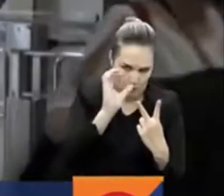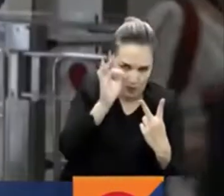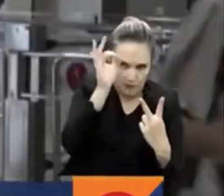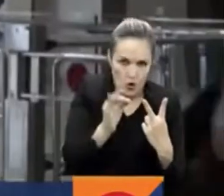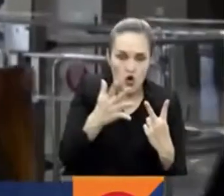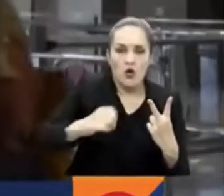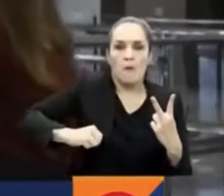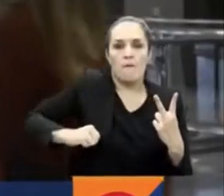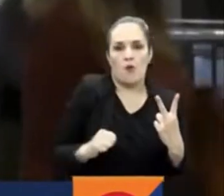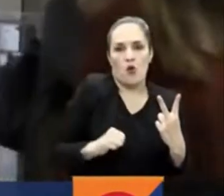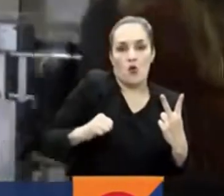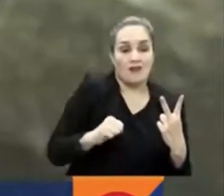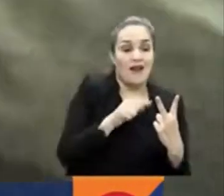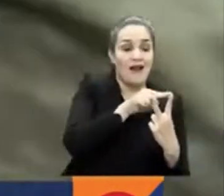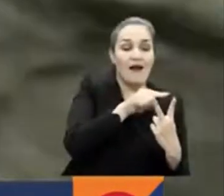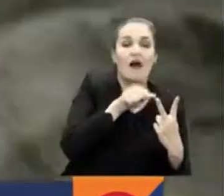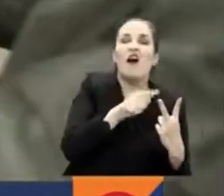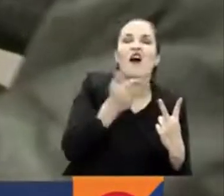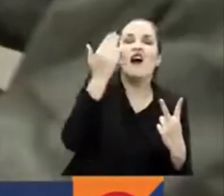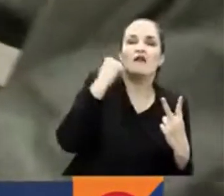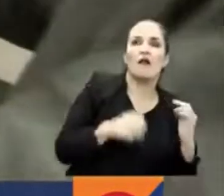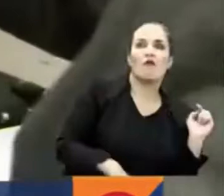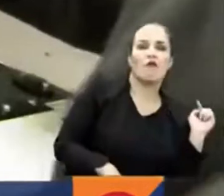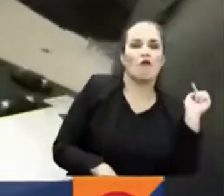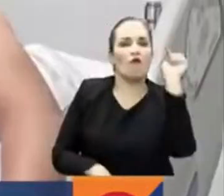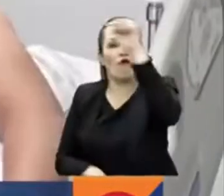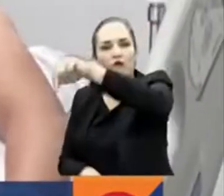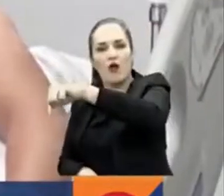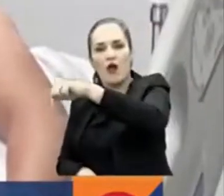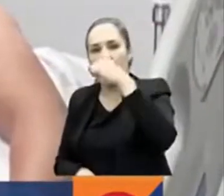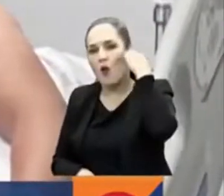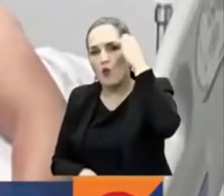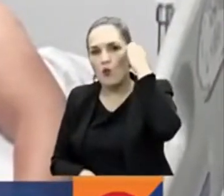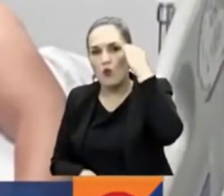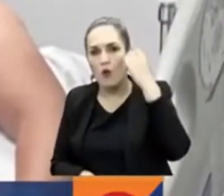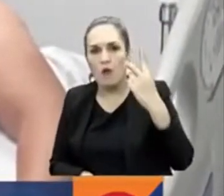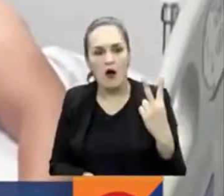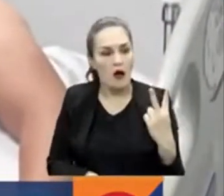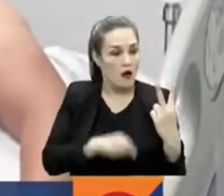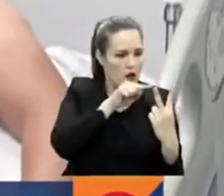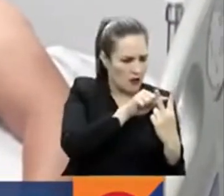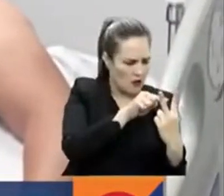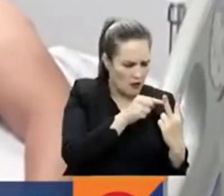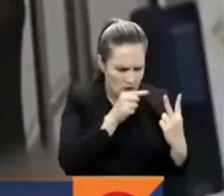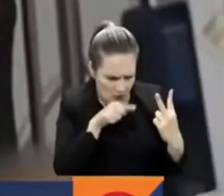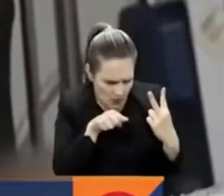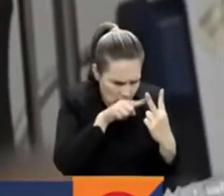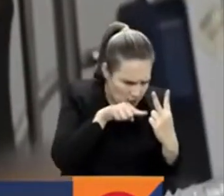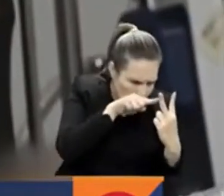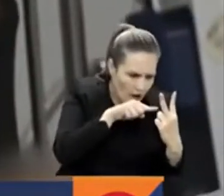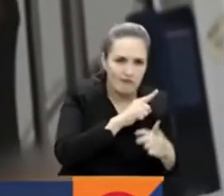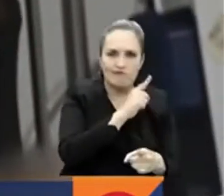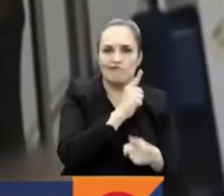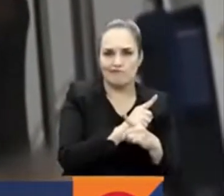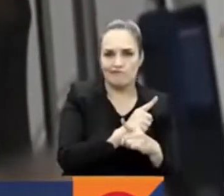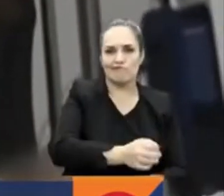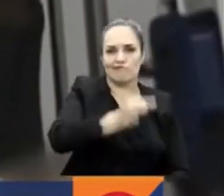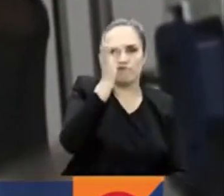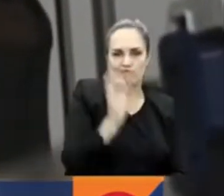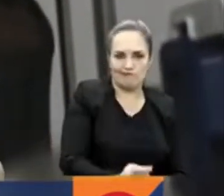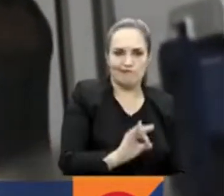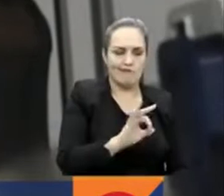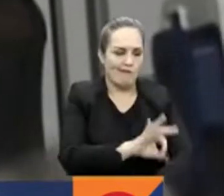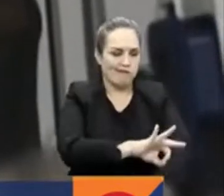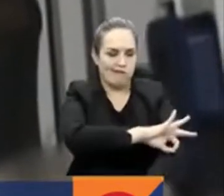con antecedentes de viajes a Europa. Tras la toma de muestras dieron positivo para el virus de la viruela del mono y el tercer caso identificado fue en